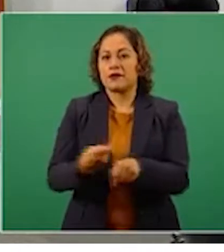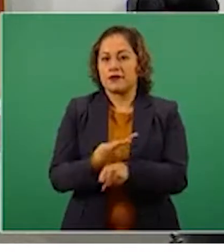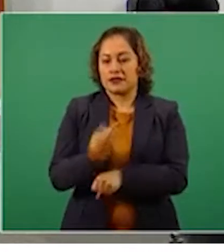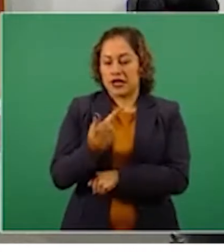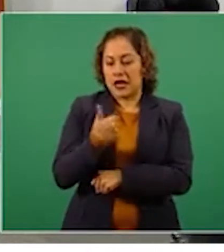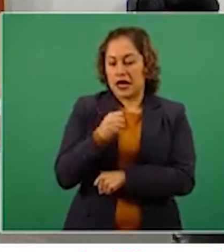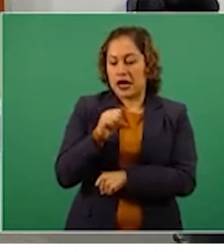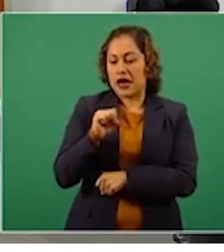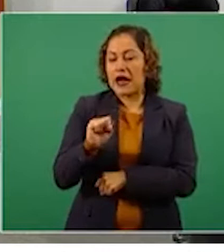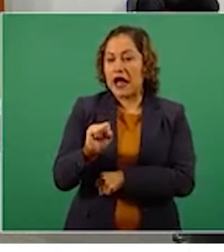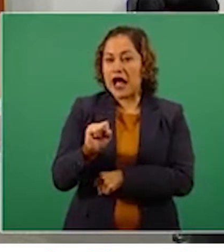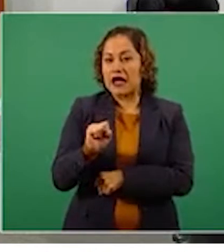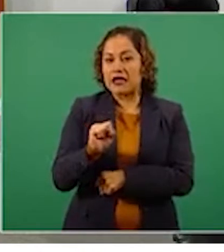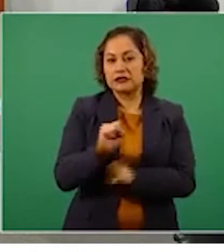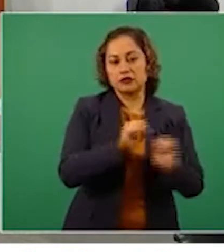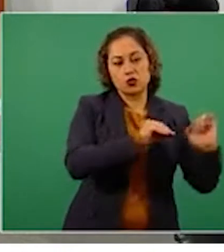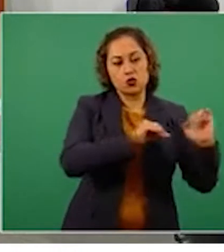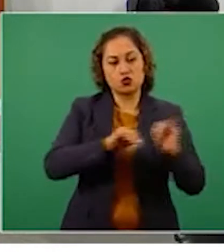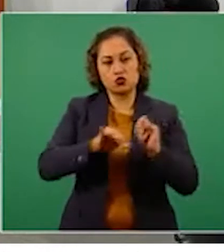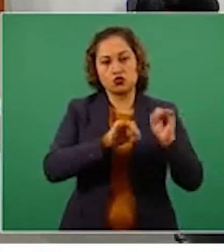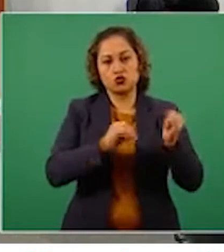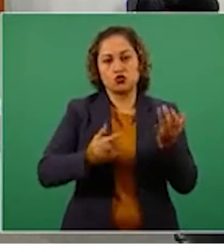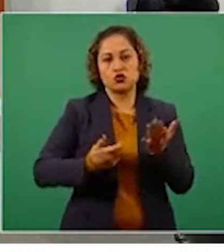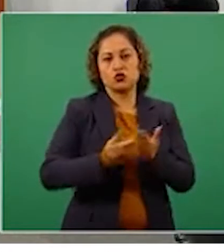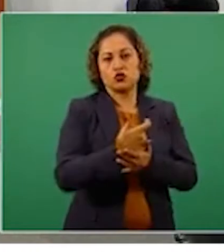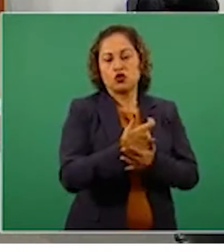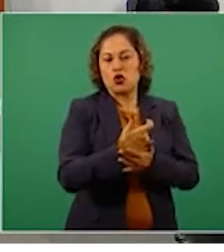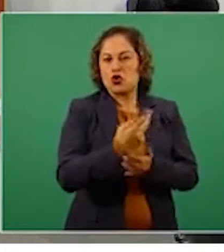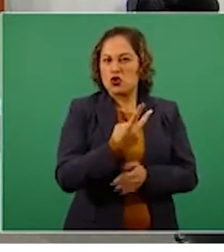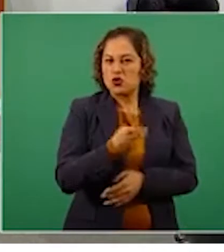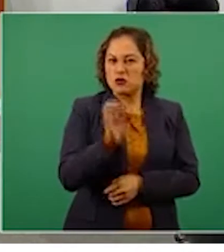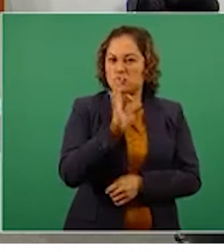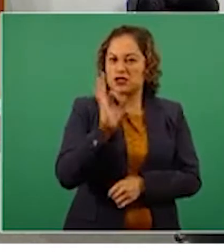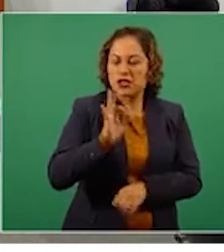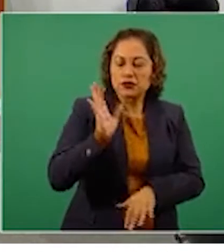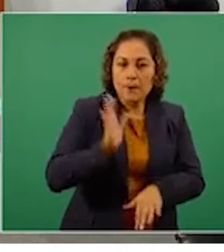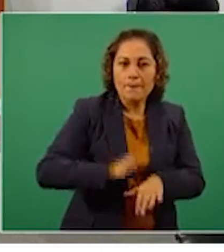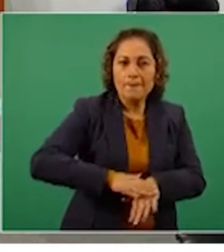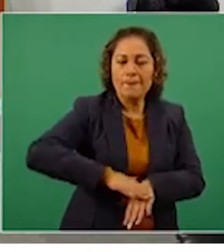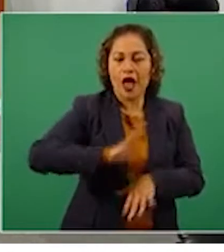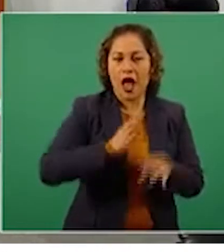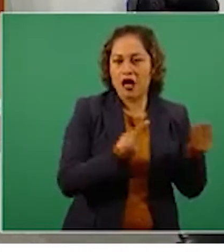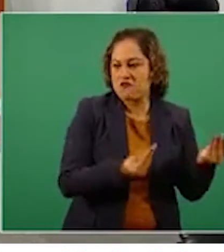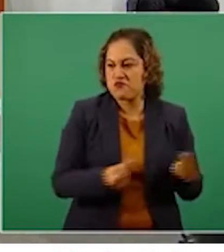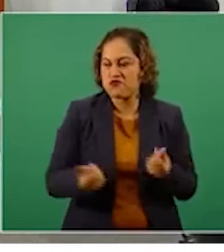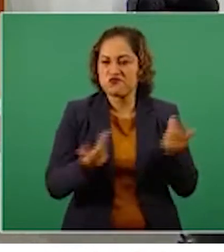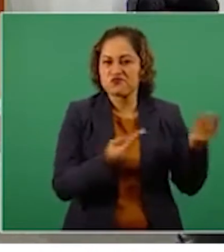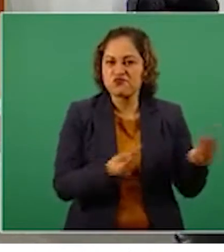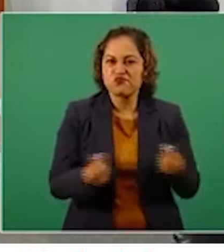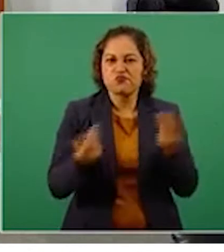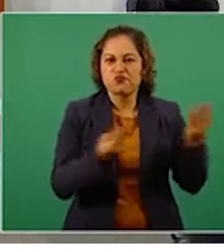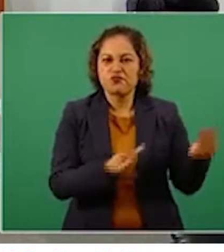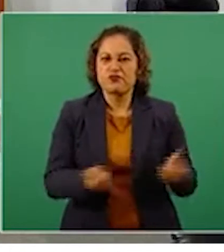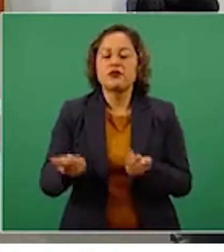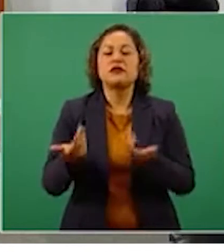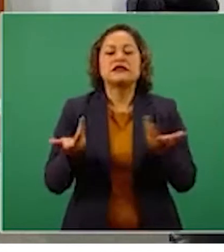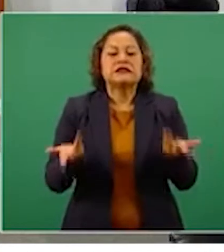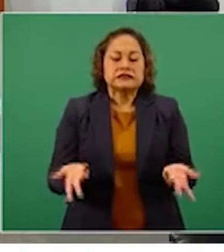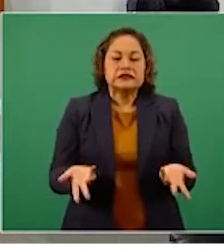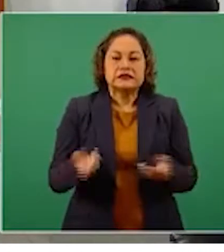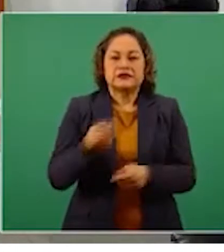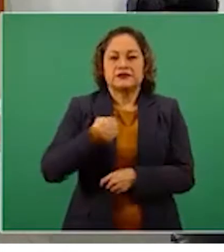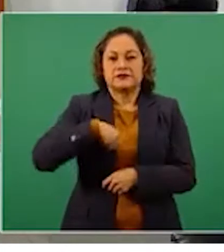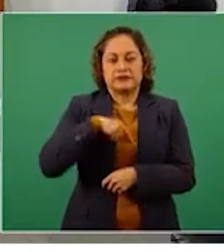natural hasta alrededor de 200% ese mismo día viernes. Y con los antecedentes que teníamos ya del déficit de